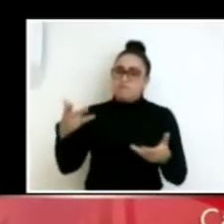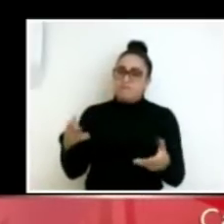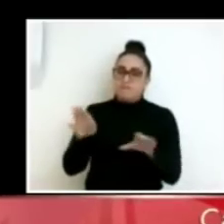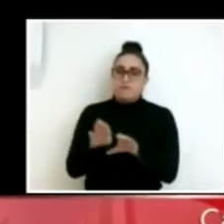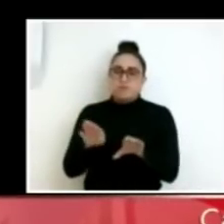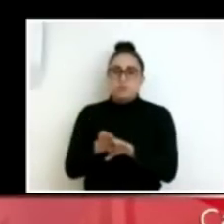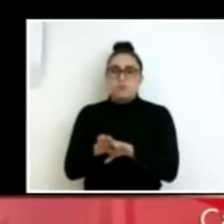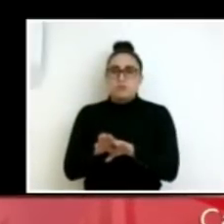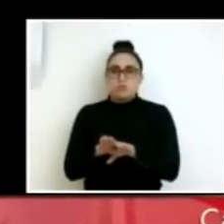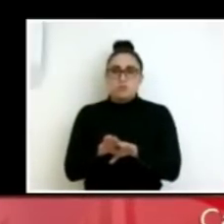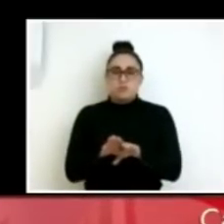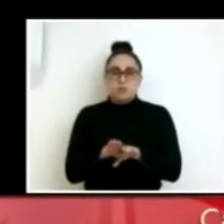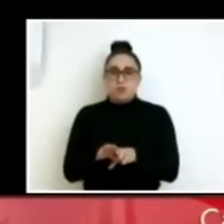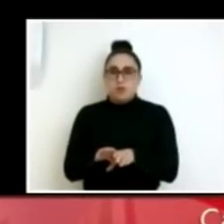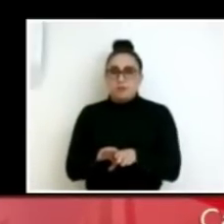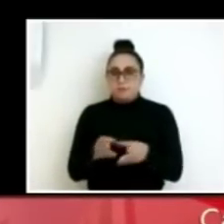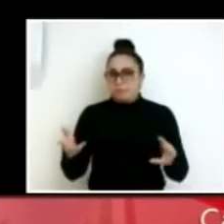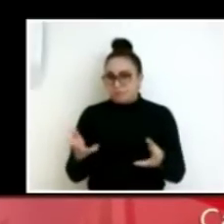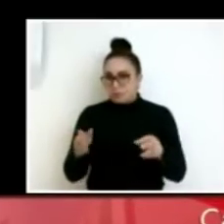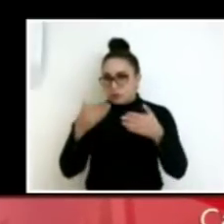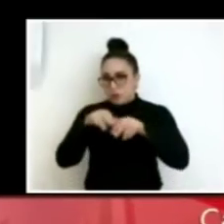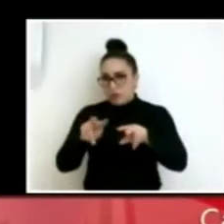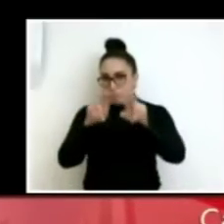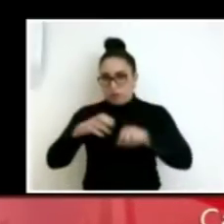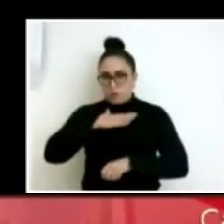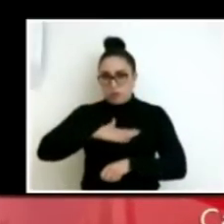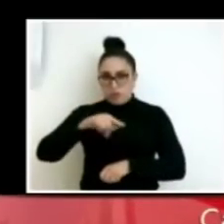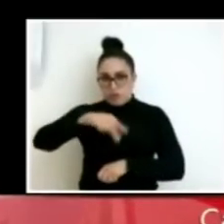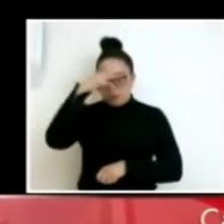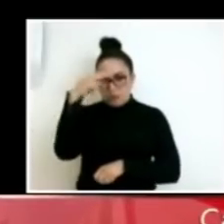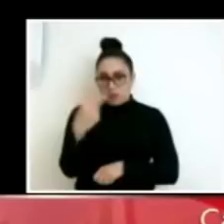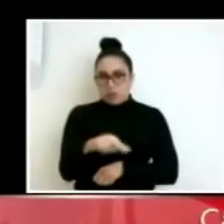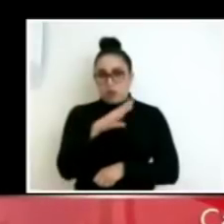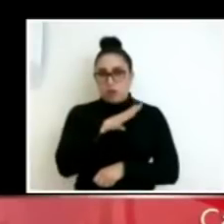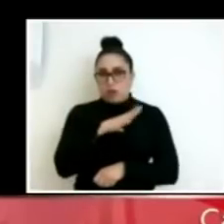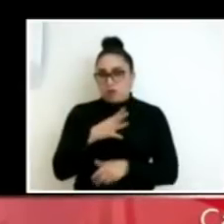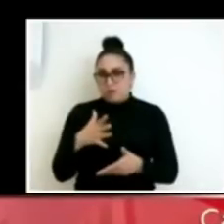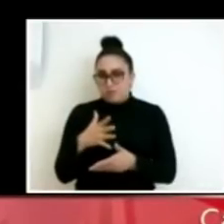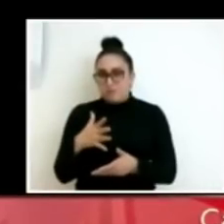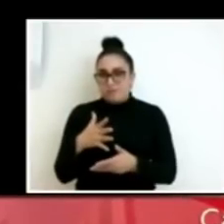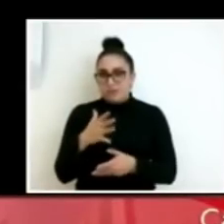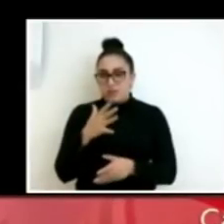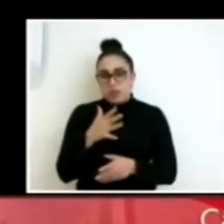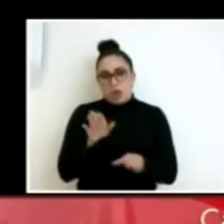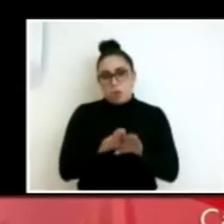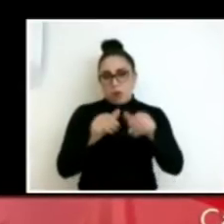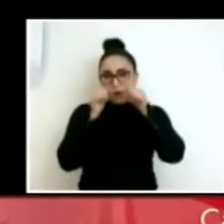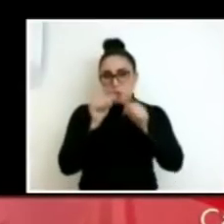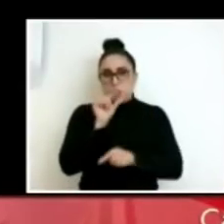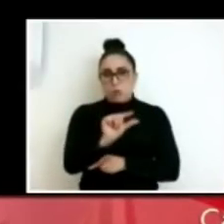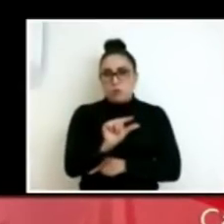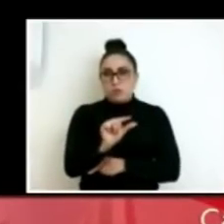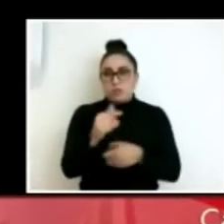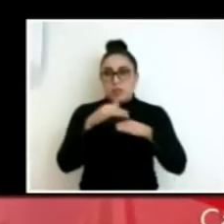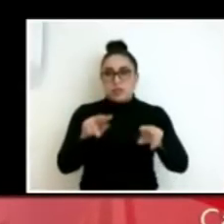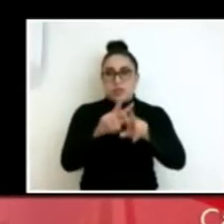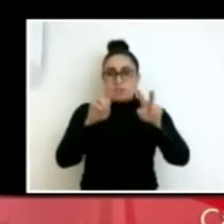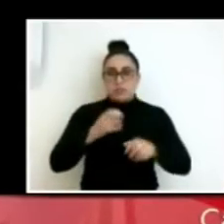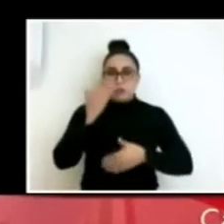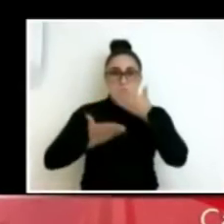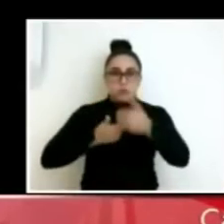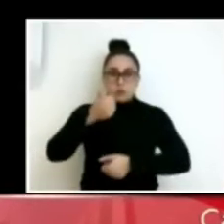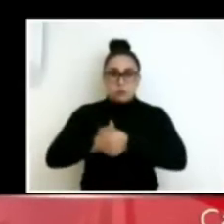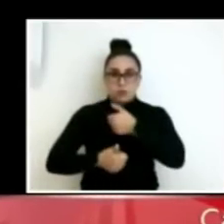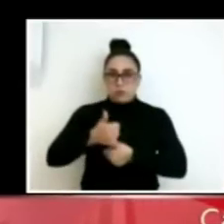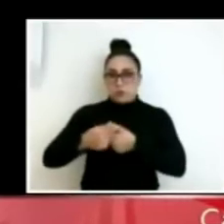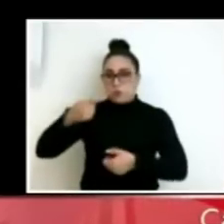elementos más importantes de la justicia en México, y me refiero a la carrera judicial. La carrera judicial es